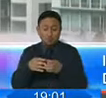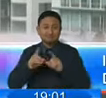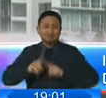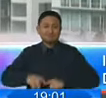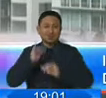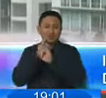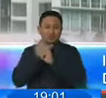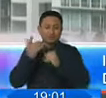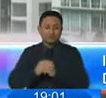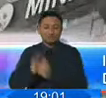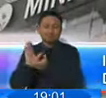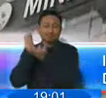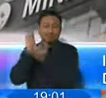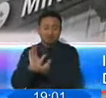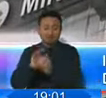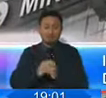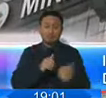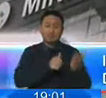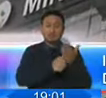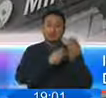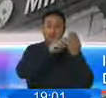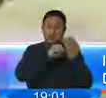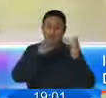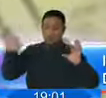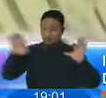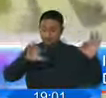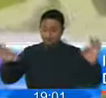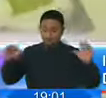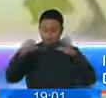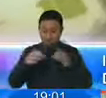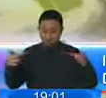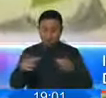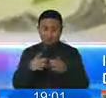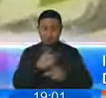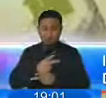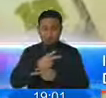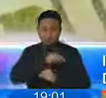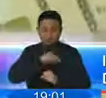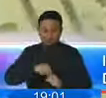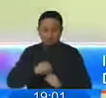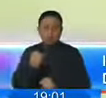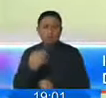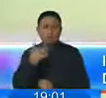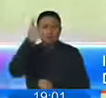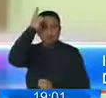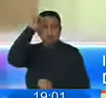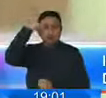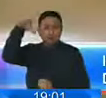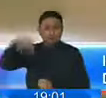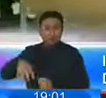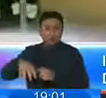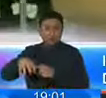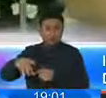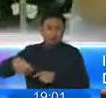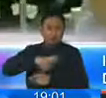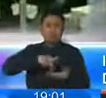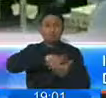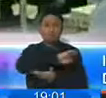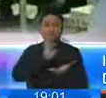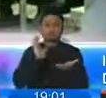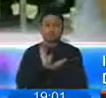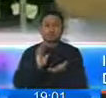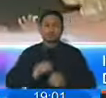creada entre el IES y Ministerio de Finanzas, para establecer cuál es el valor real de la deuda que el gobierno nacional